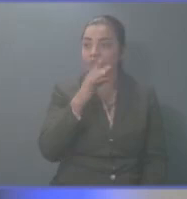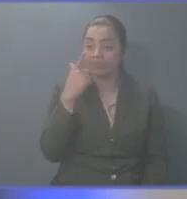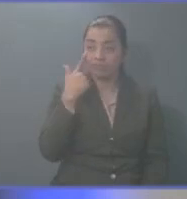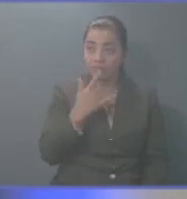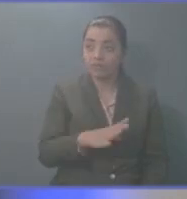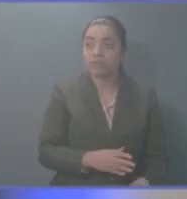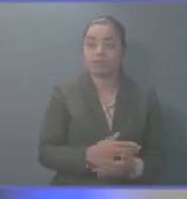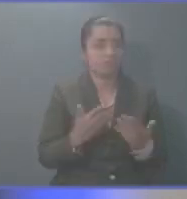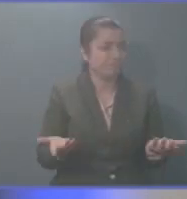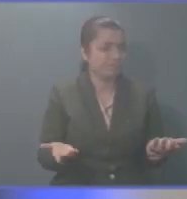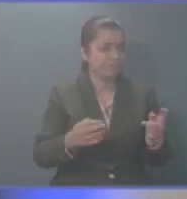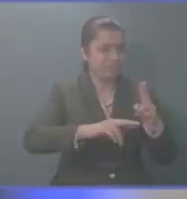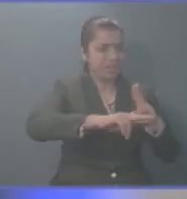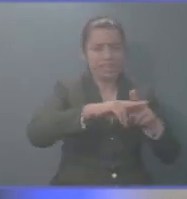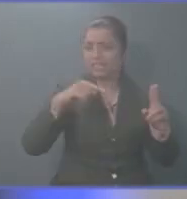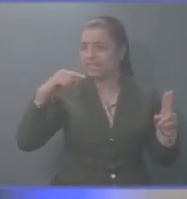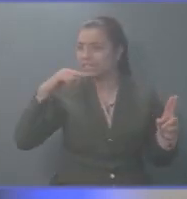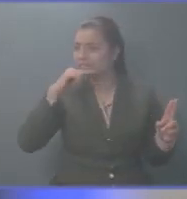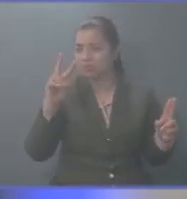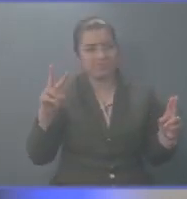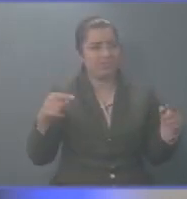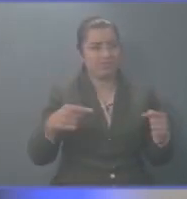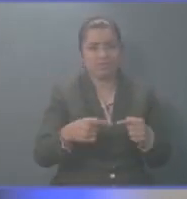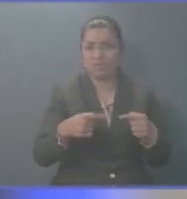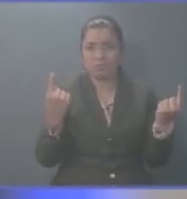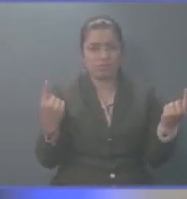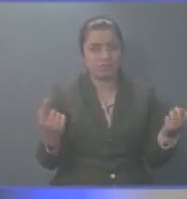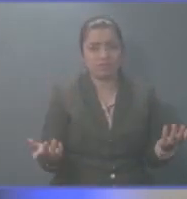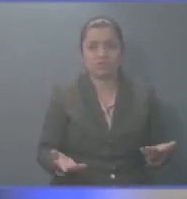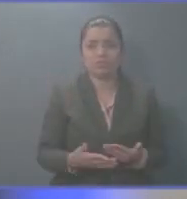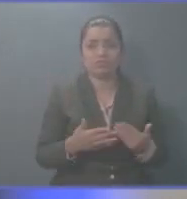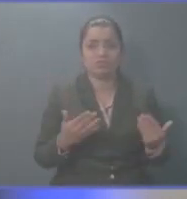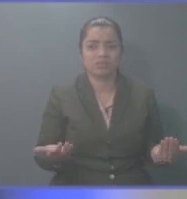claro es Arena y FMLN son diametralmente opuestos,